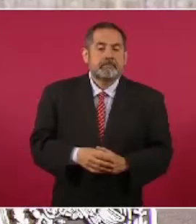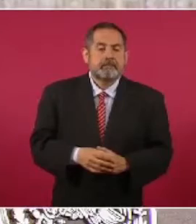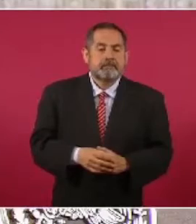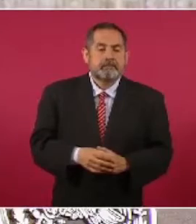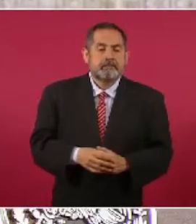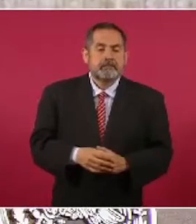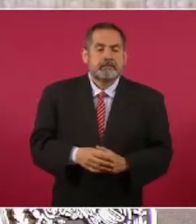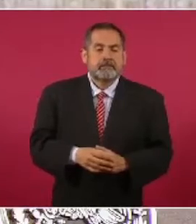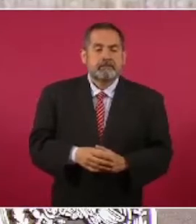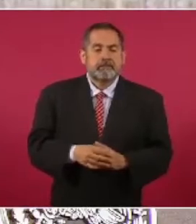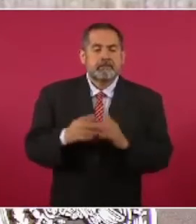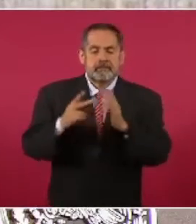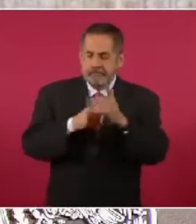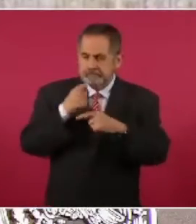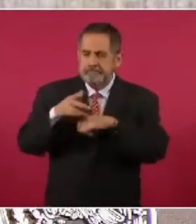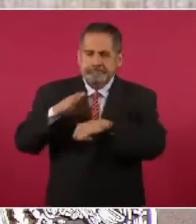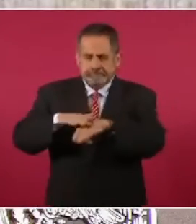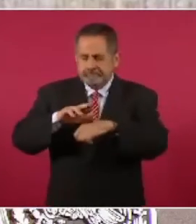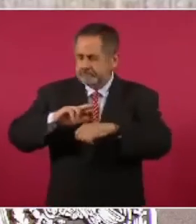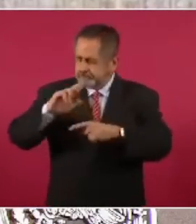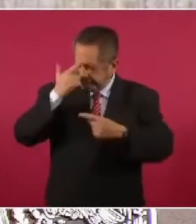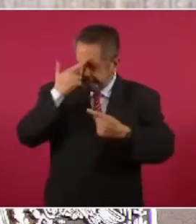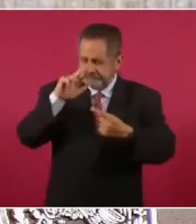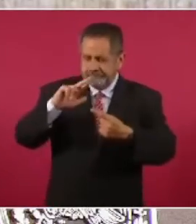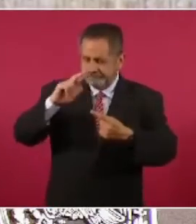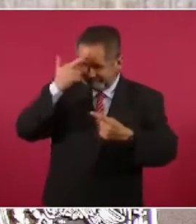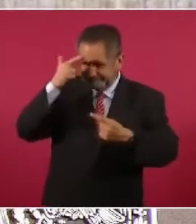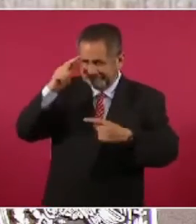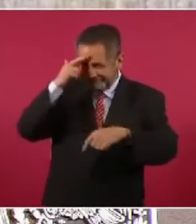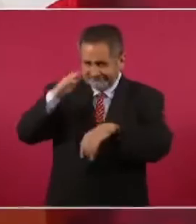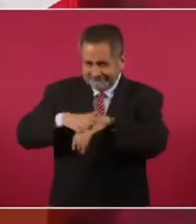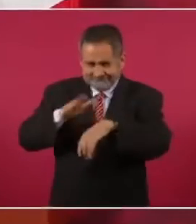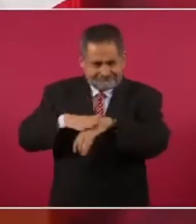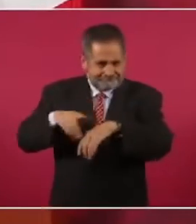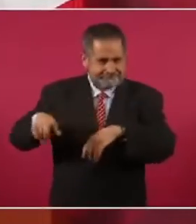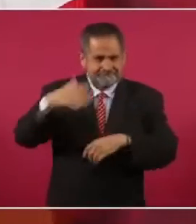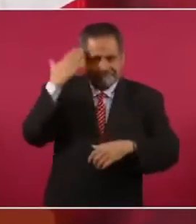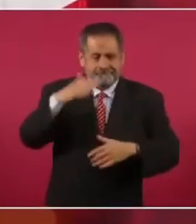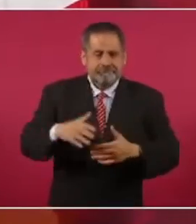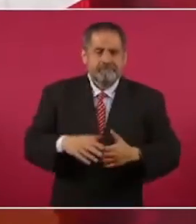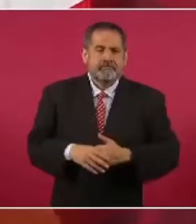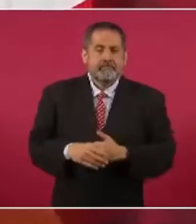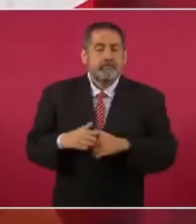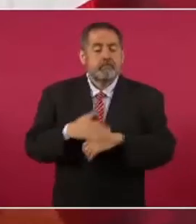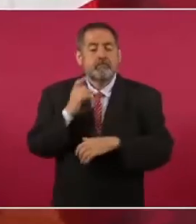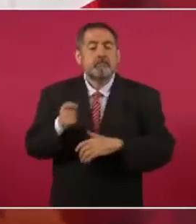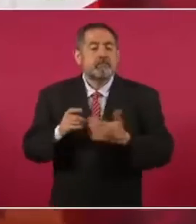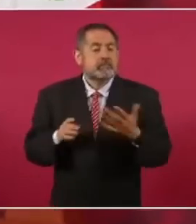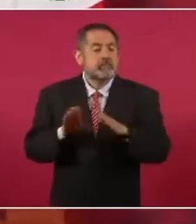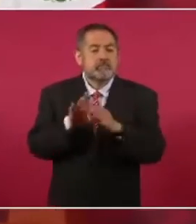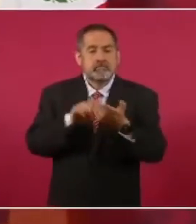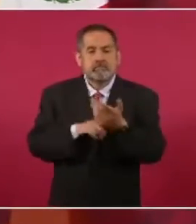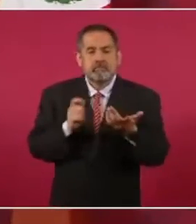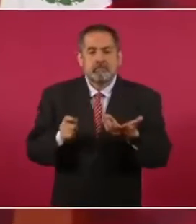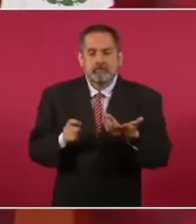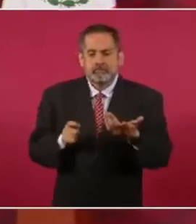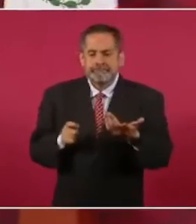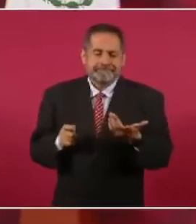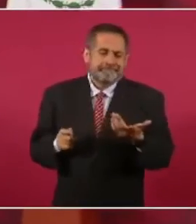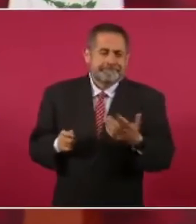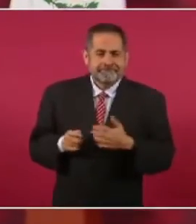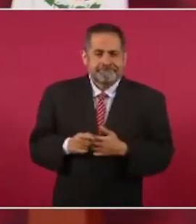porque está refrescando y refrescando la memoria, porque se padece, hablando en